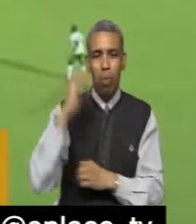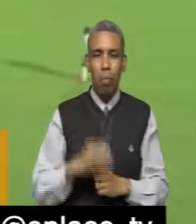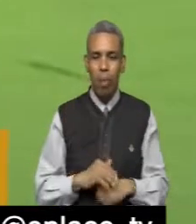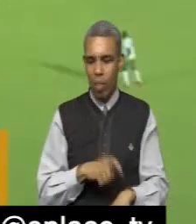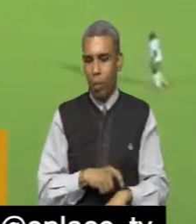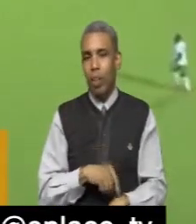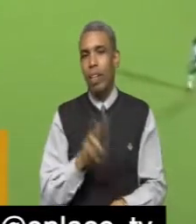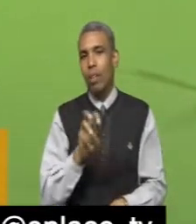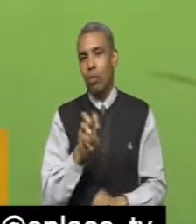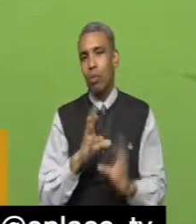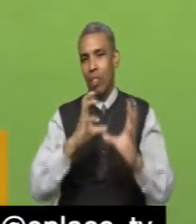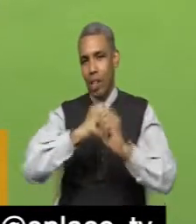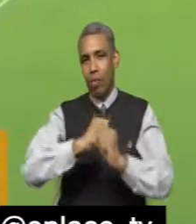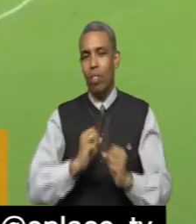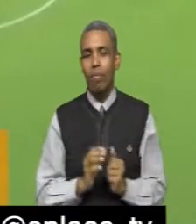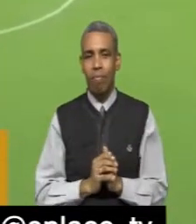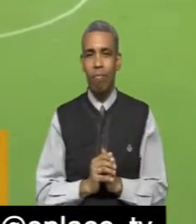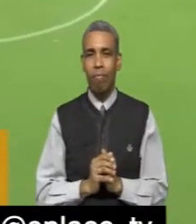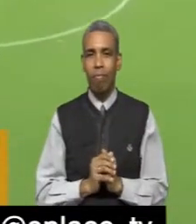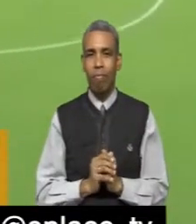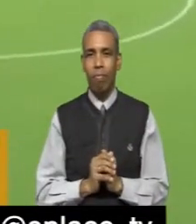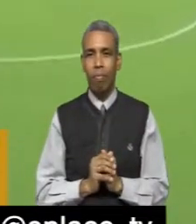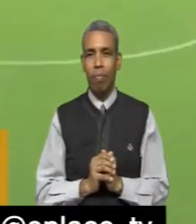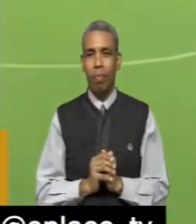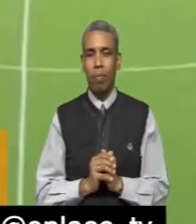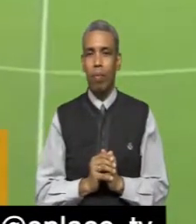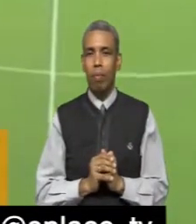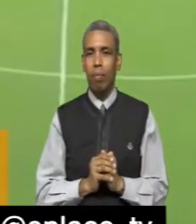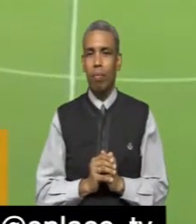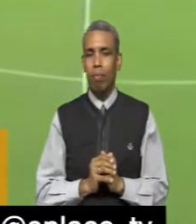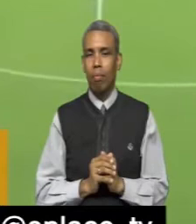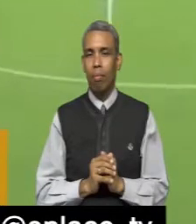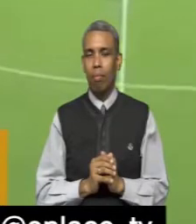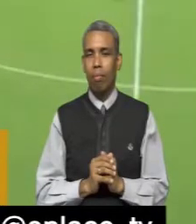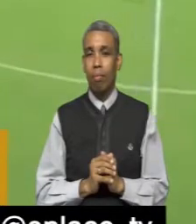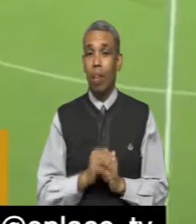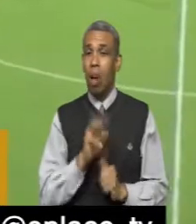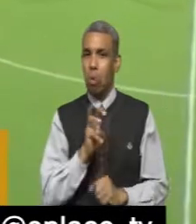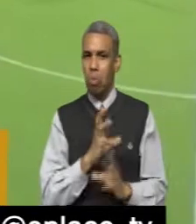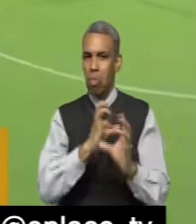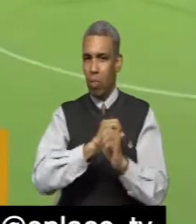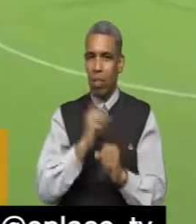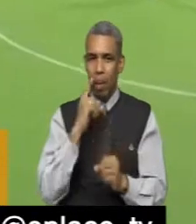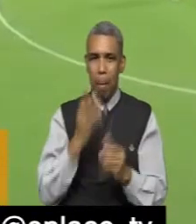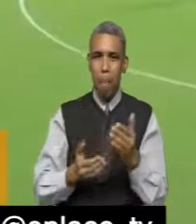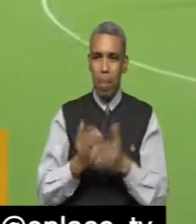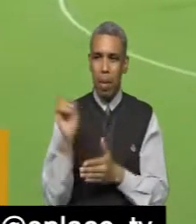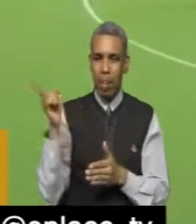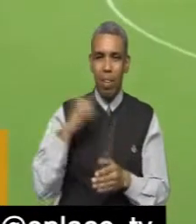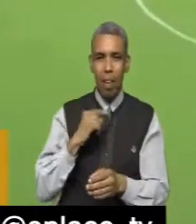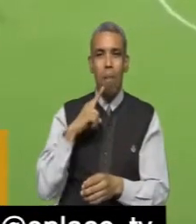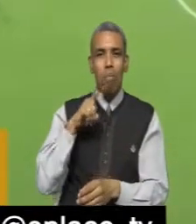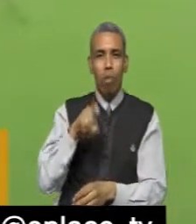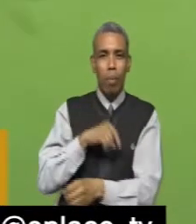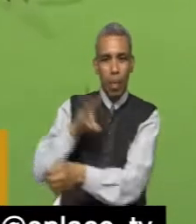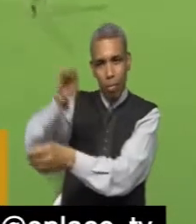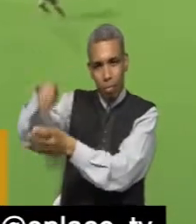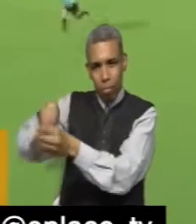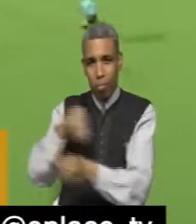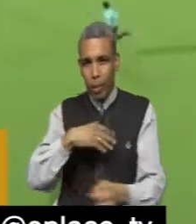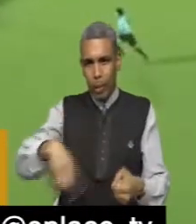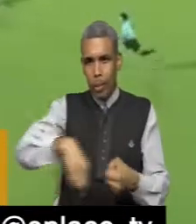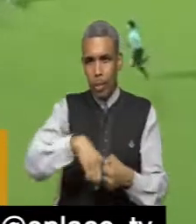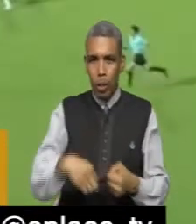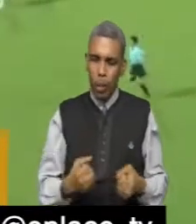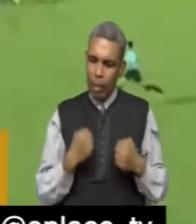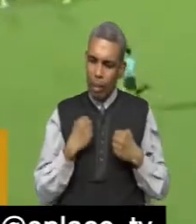Águila 2 del fútbol profesional colombiano. A las 8 de la noche iniciará el encuentro en el Estadio Alfonso López, donde el once aurinegro espera